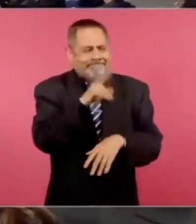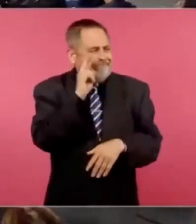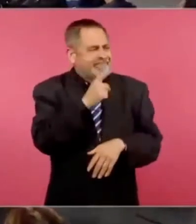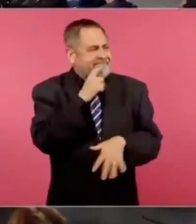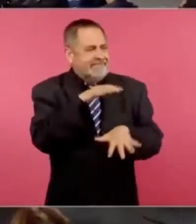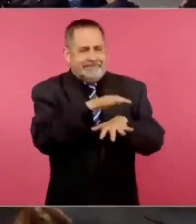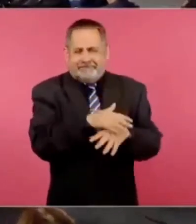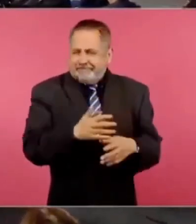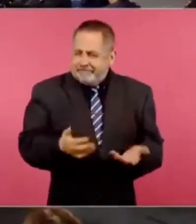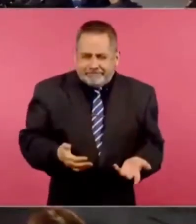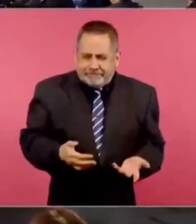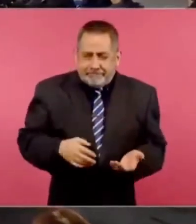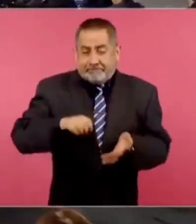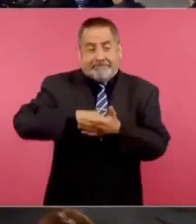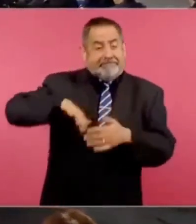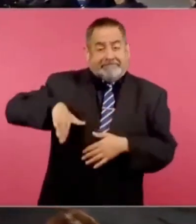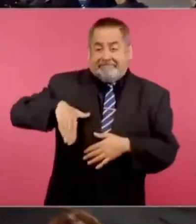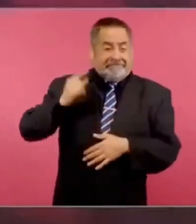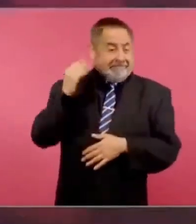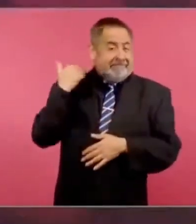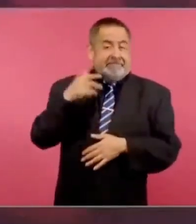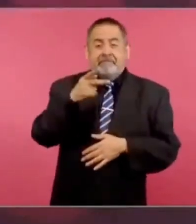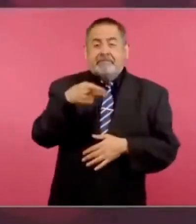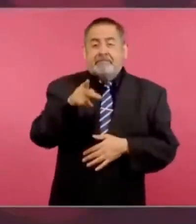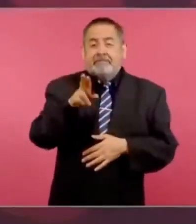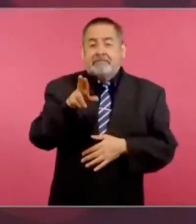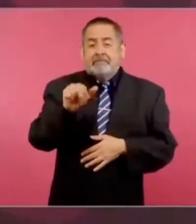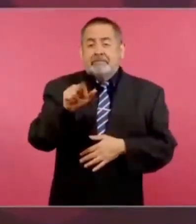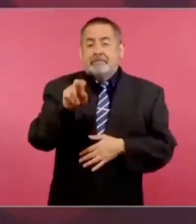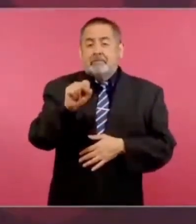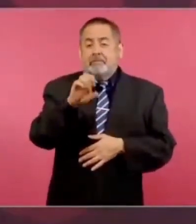acaba de decir Krause, imagínense,